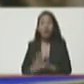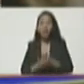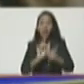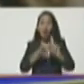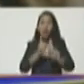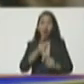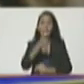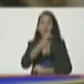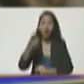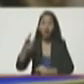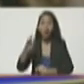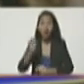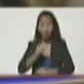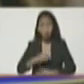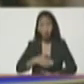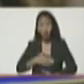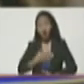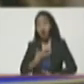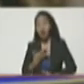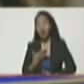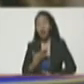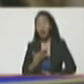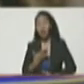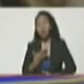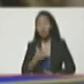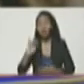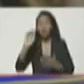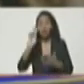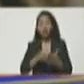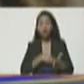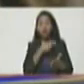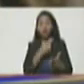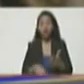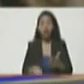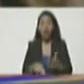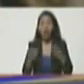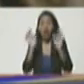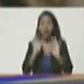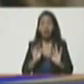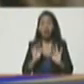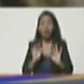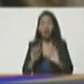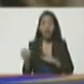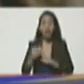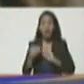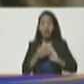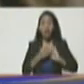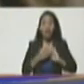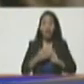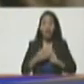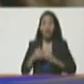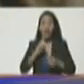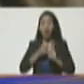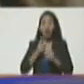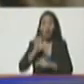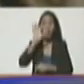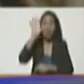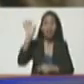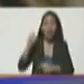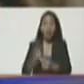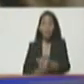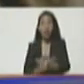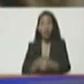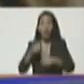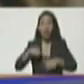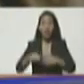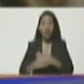Podría eliminar las medidas coercitivas unilaterales contra naciones hermanas del ALBA